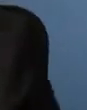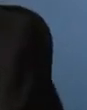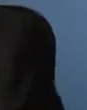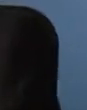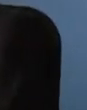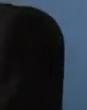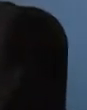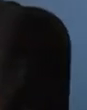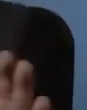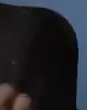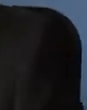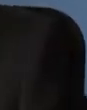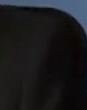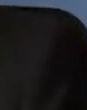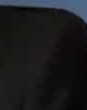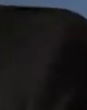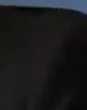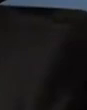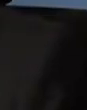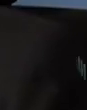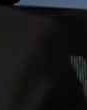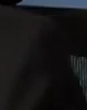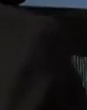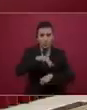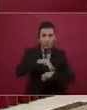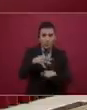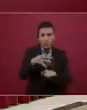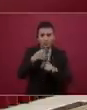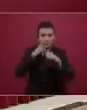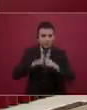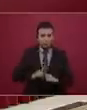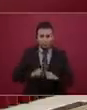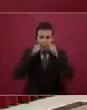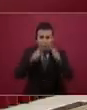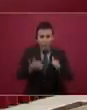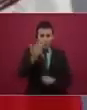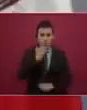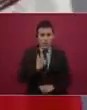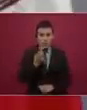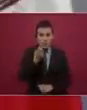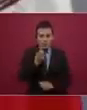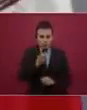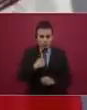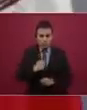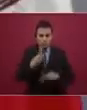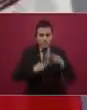los saqueadores también, entre otros lugares del sector salud. Es por esta razón, señoras y señores, que estoy